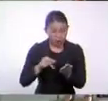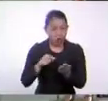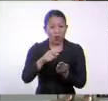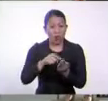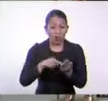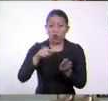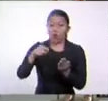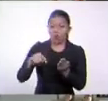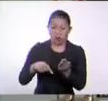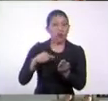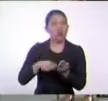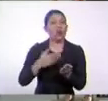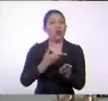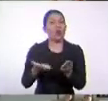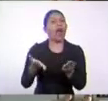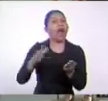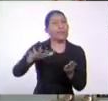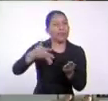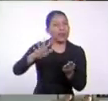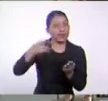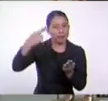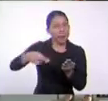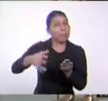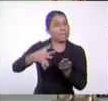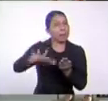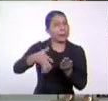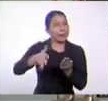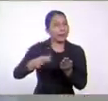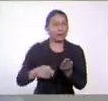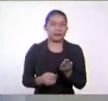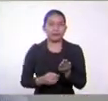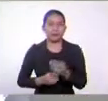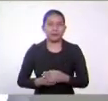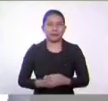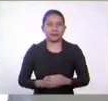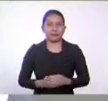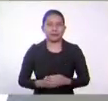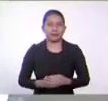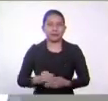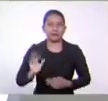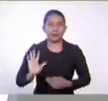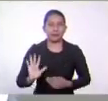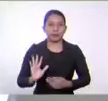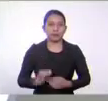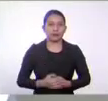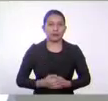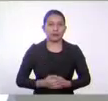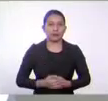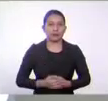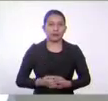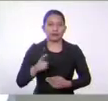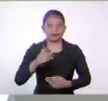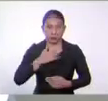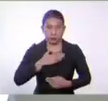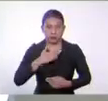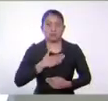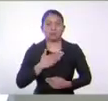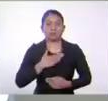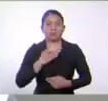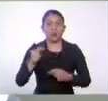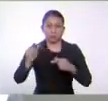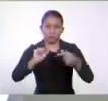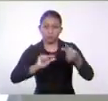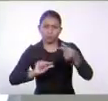un referente parecido a la realidad. Número 5. Poseen un sustento